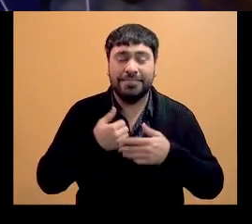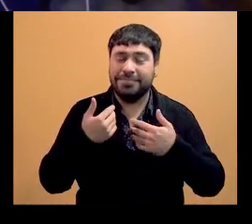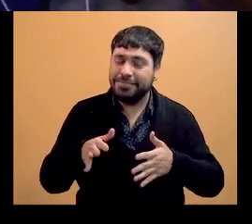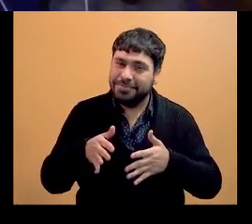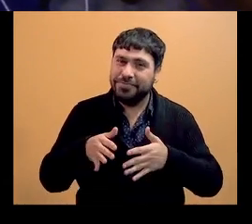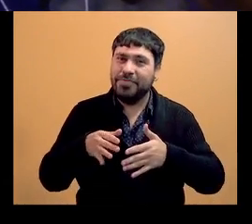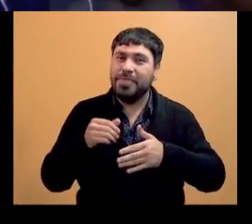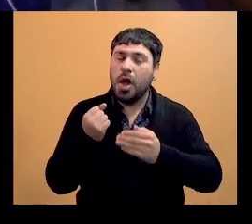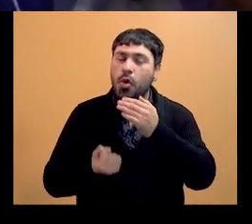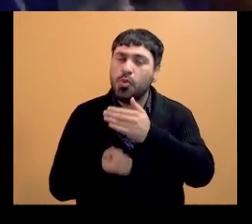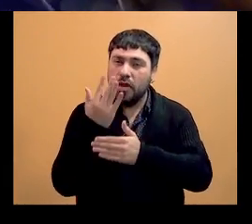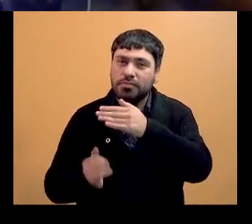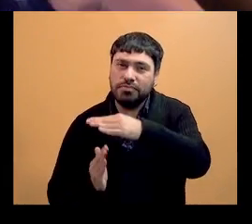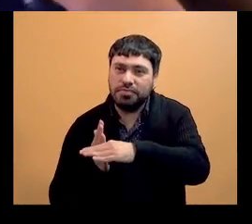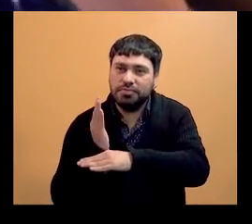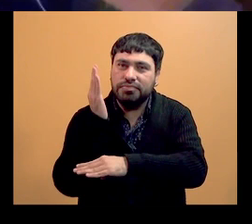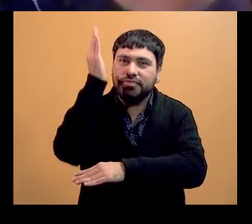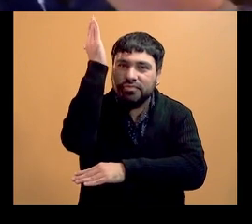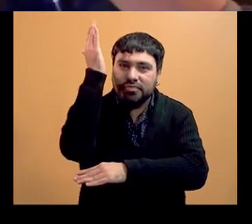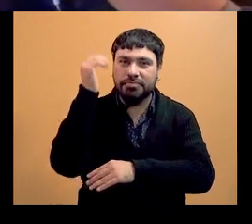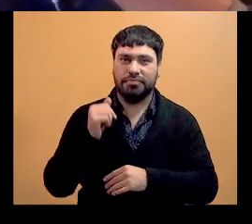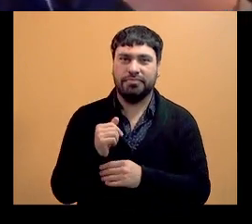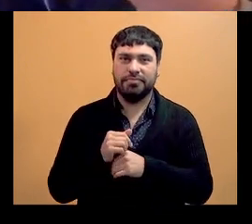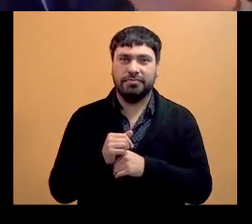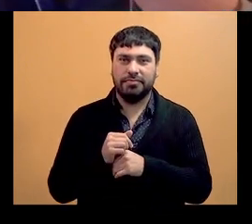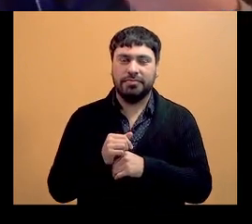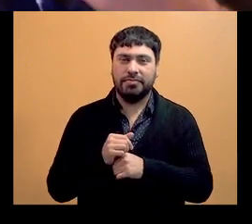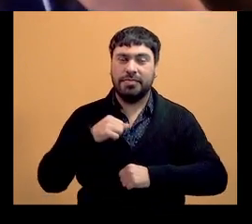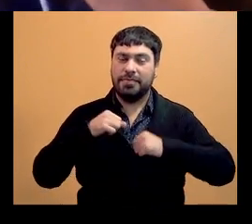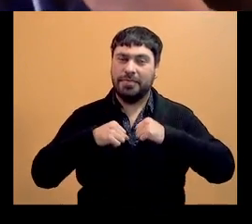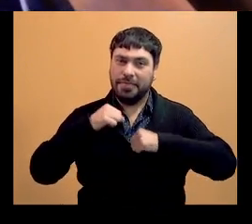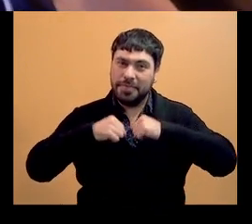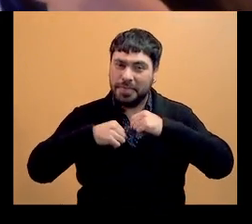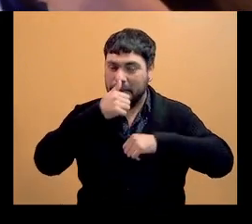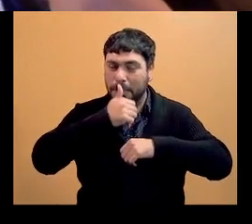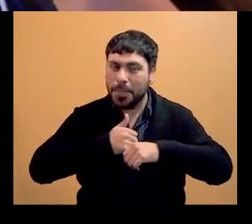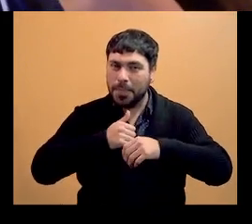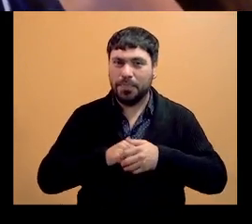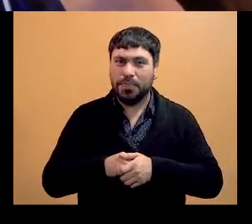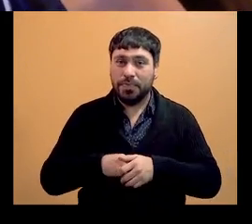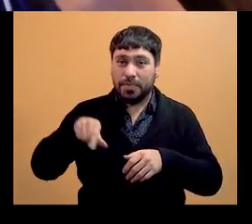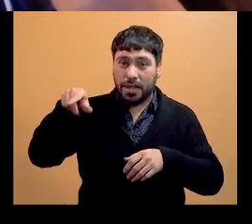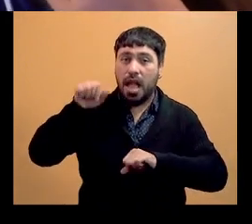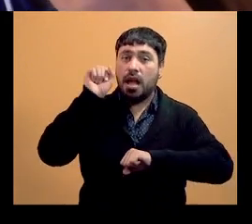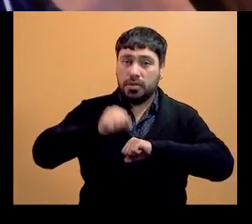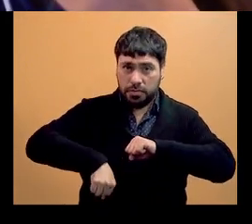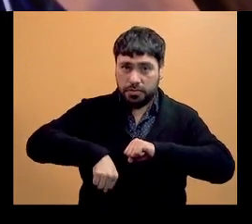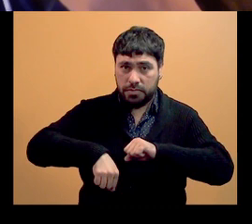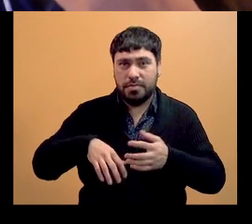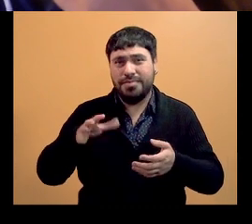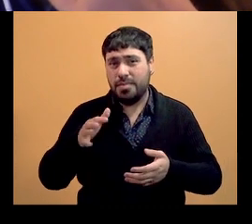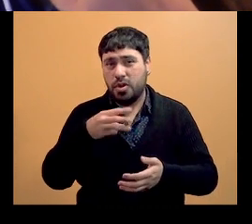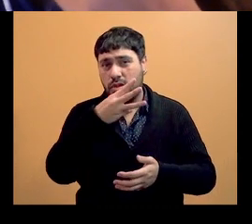de la empresa SpaceX y su constelación Starlink, que actualmente tienen una autorización para,